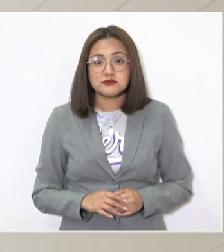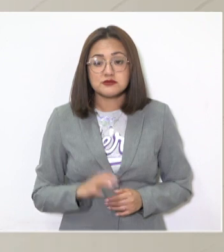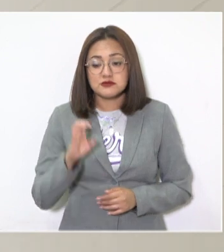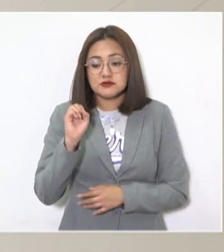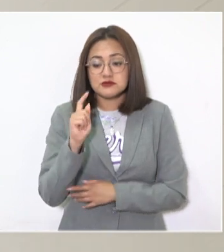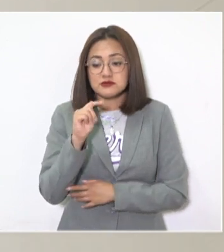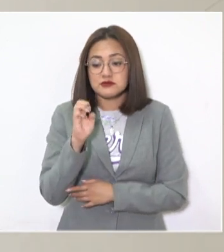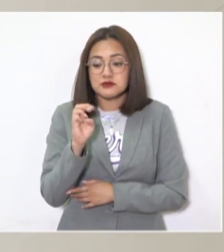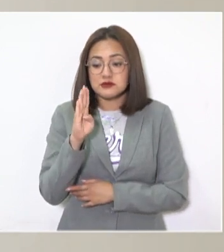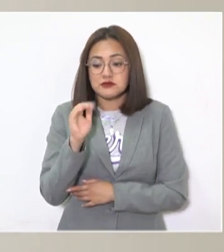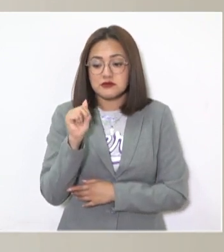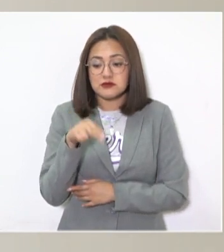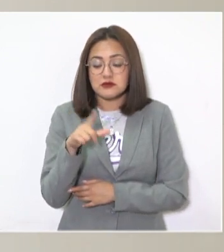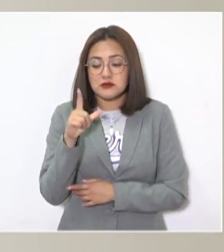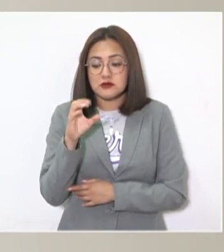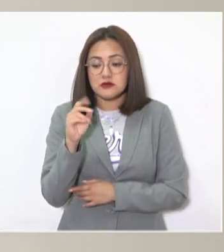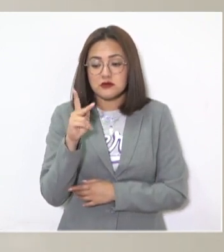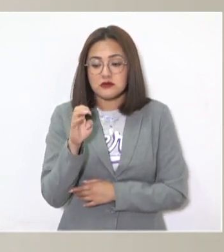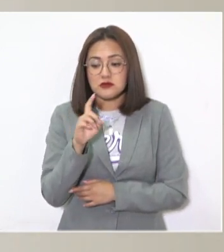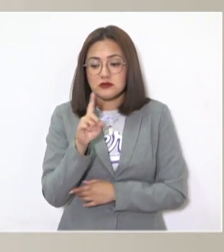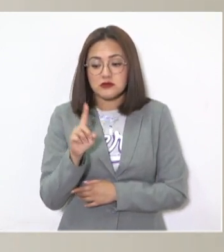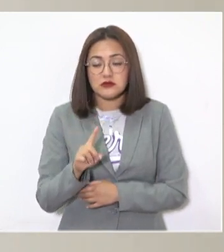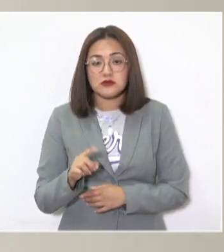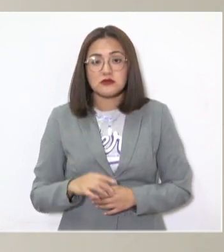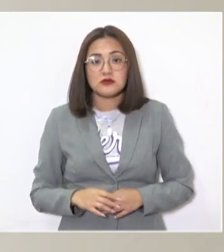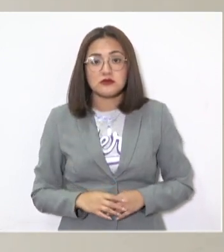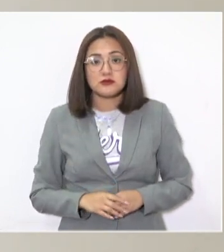Esteban López Almanaque.